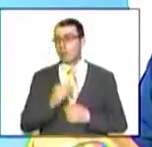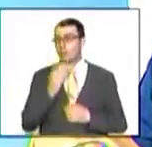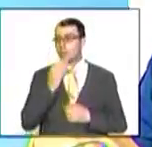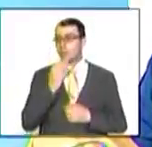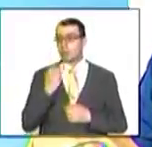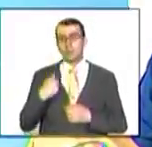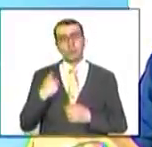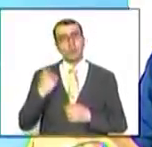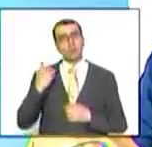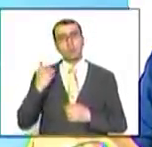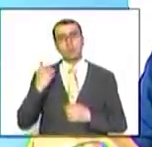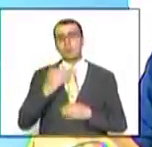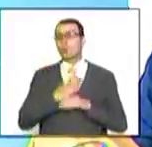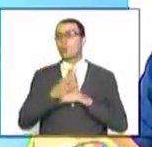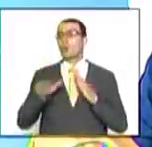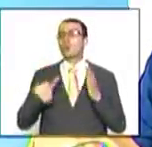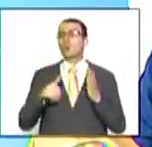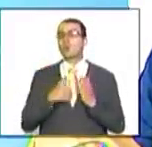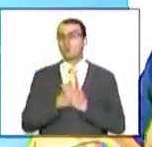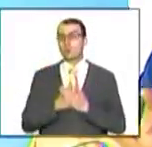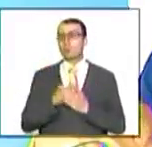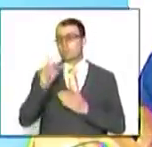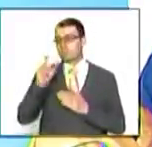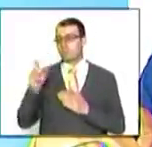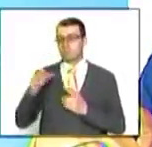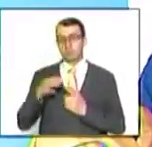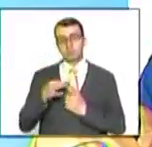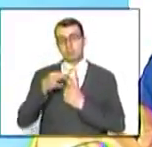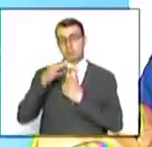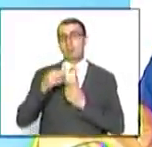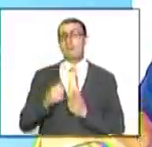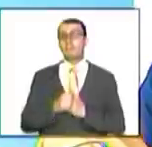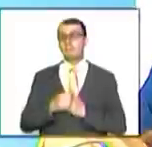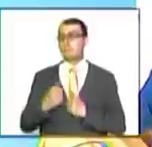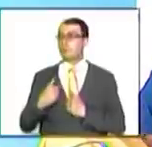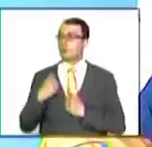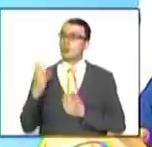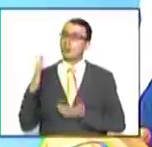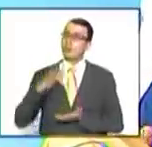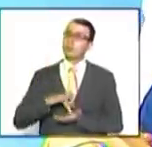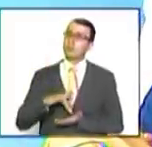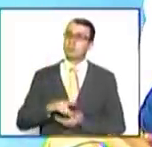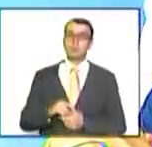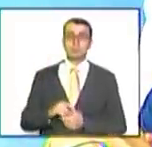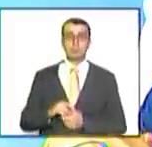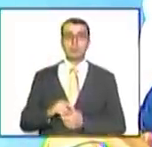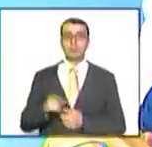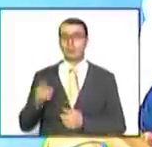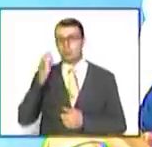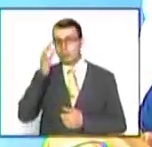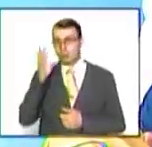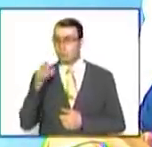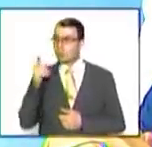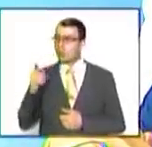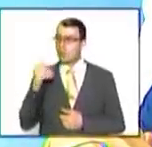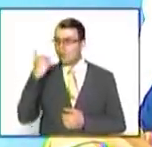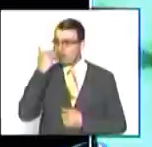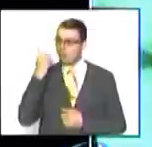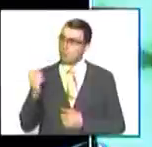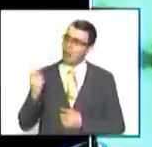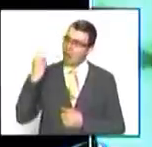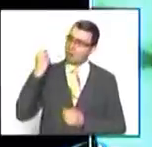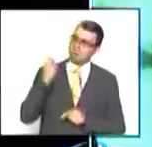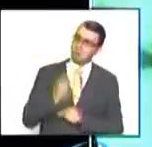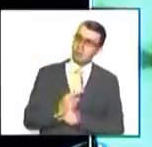los especialistas y cuando estoy en consulta, cuando a mí me llegan ciertos casos clínicos. Afortunadamente